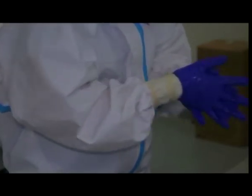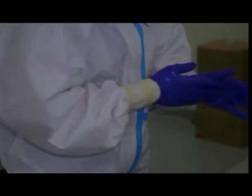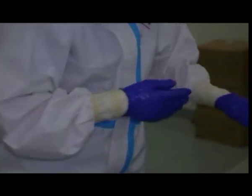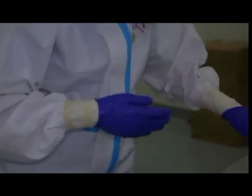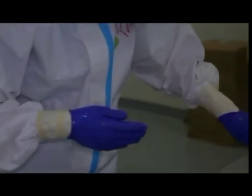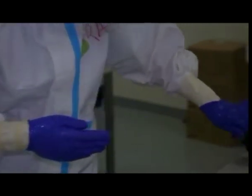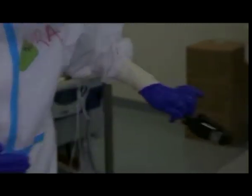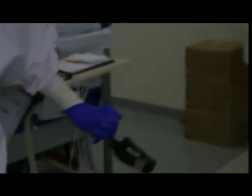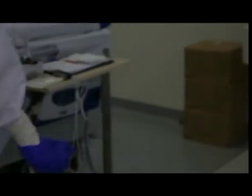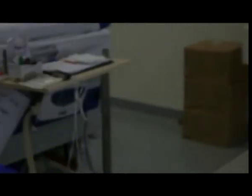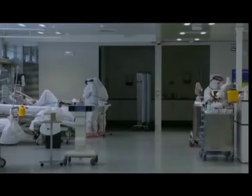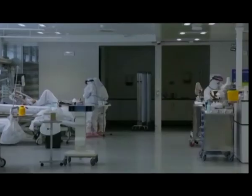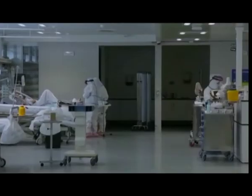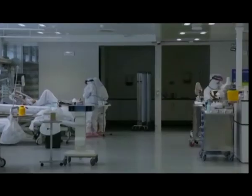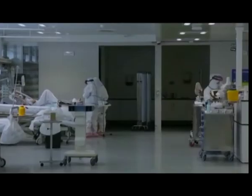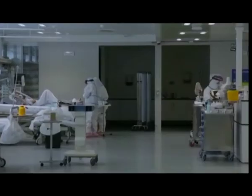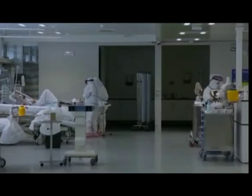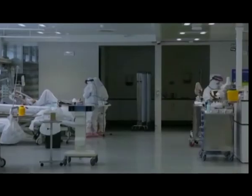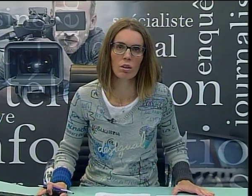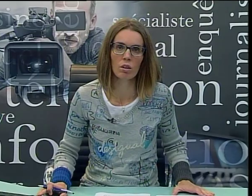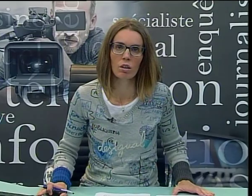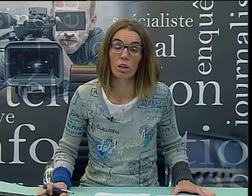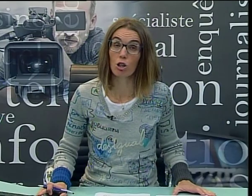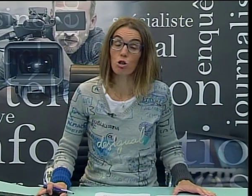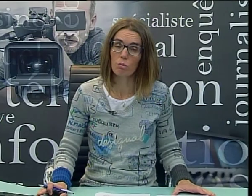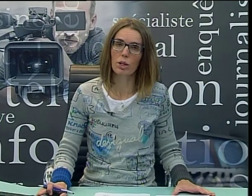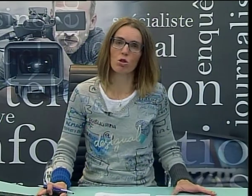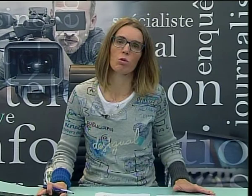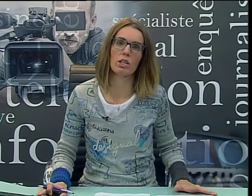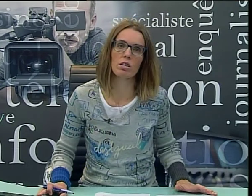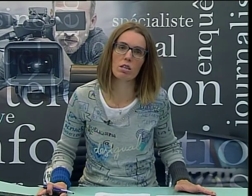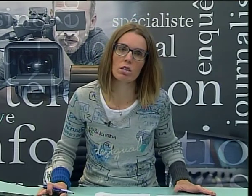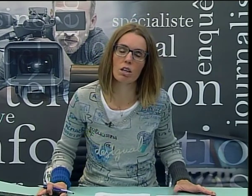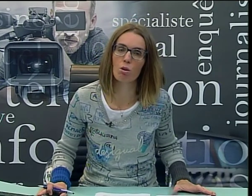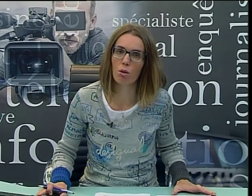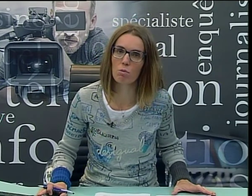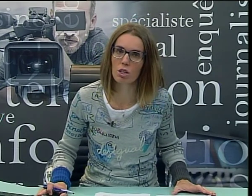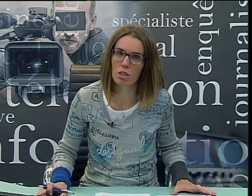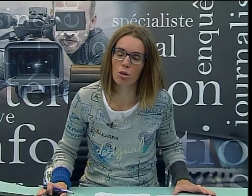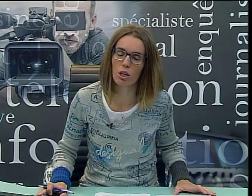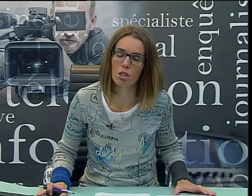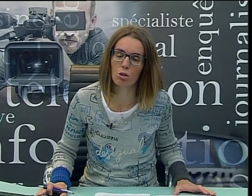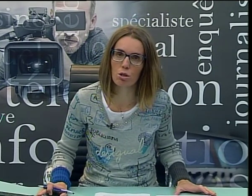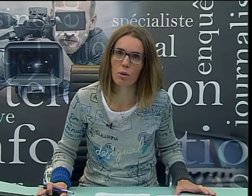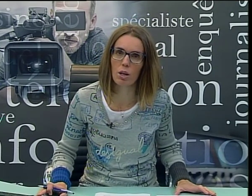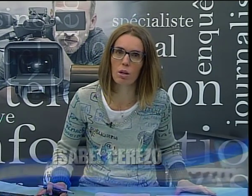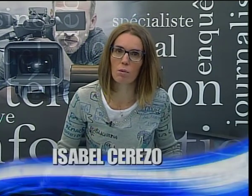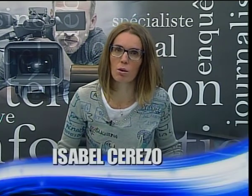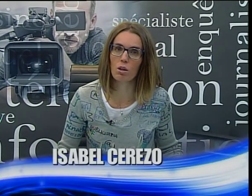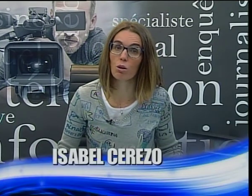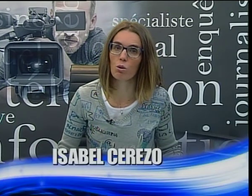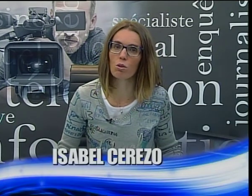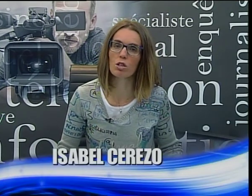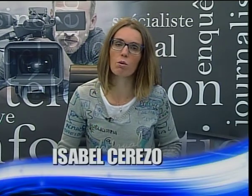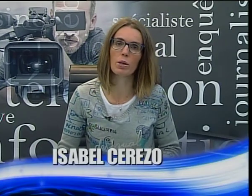han entrado en vigor este fin de semana. Y los números, buenas tardes, que conocemos hasta ahora a las dos y media del